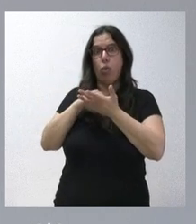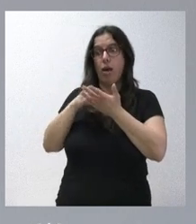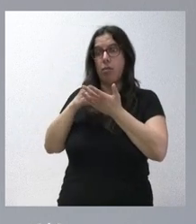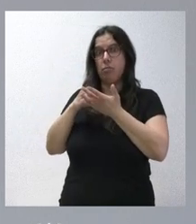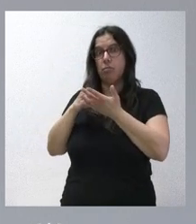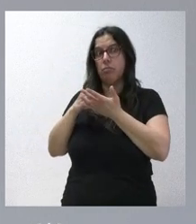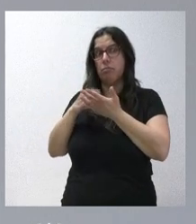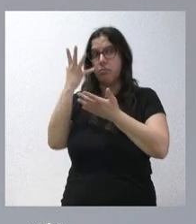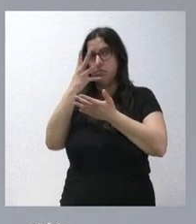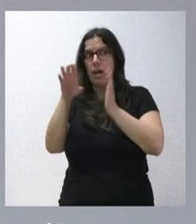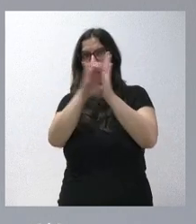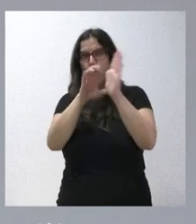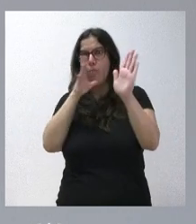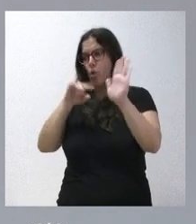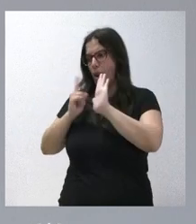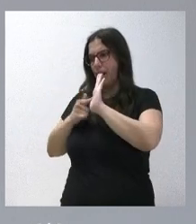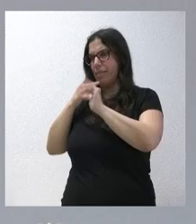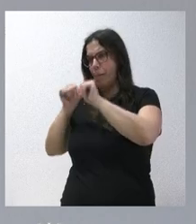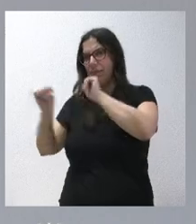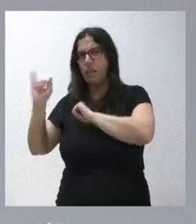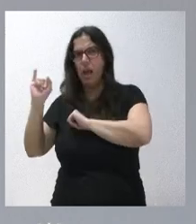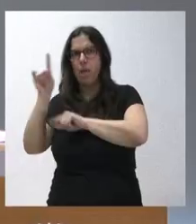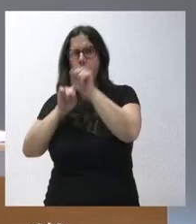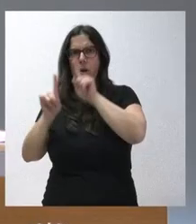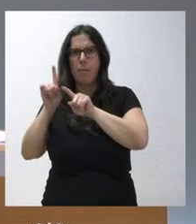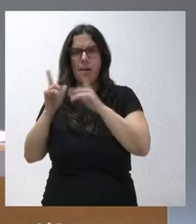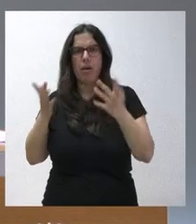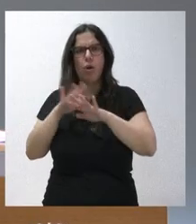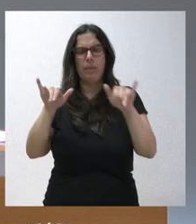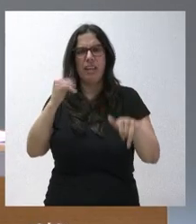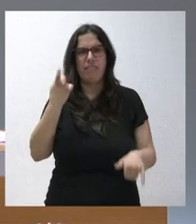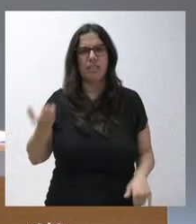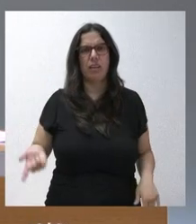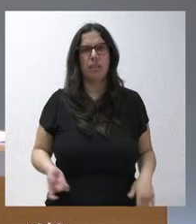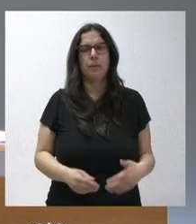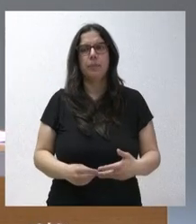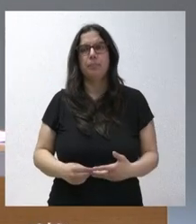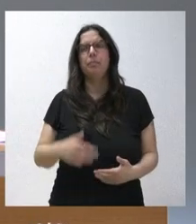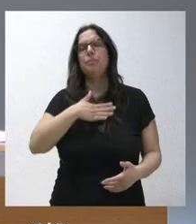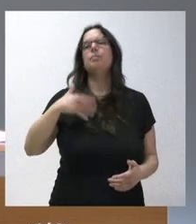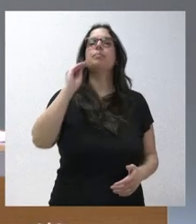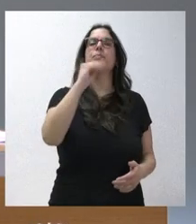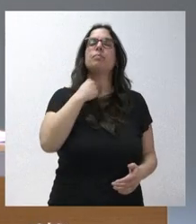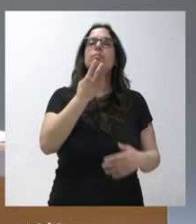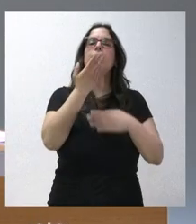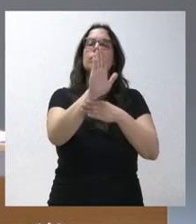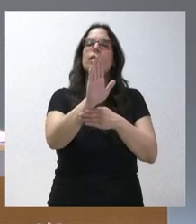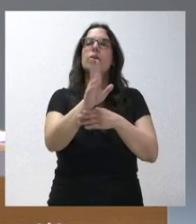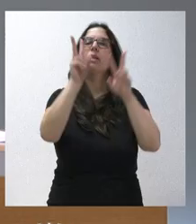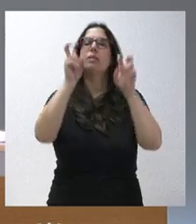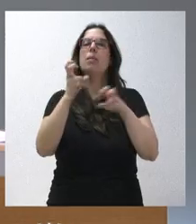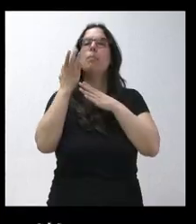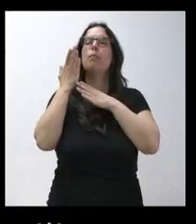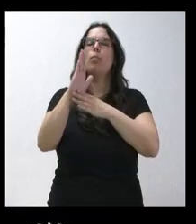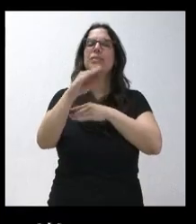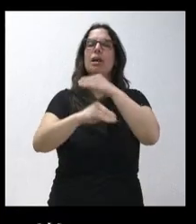de memoria democrática algunos de los que hablan quería preguntarle al portav sí sobre una propuesta que